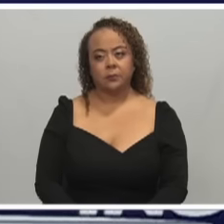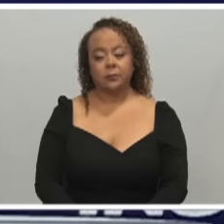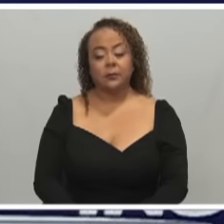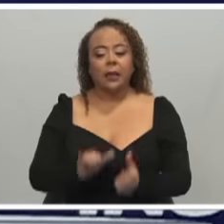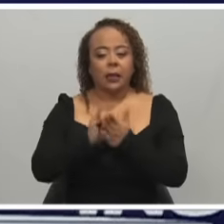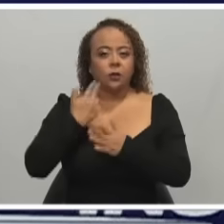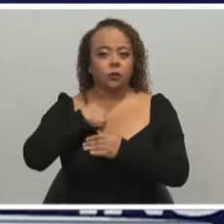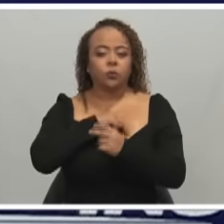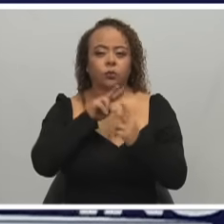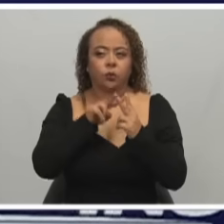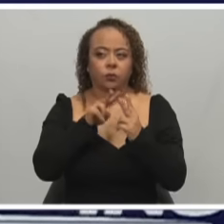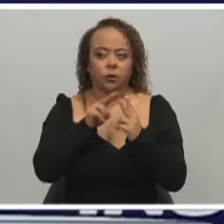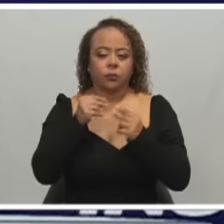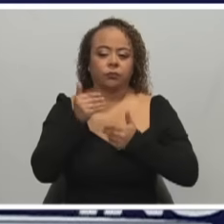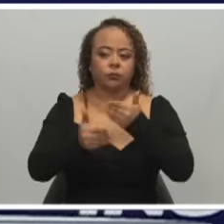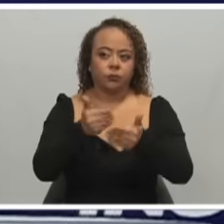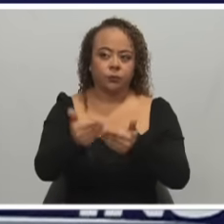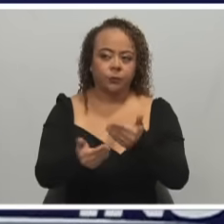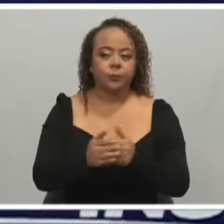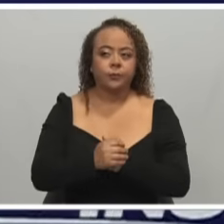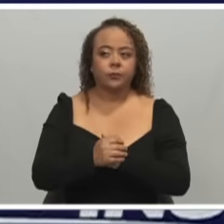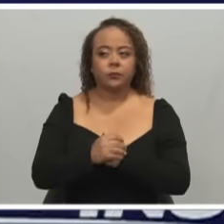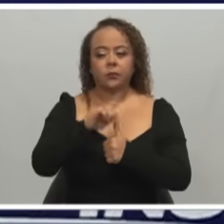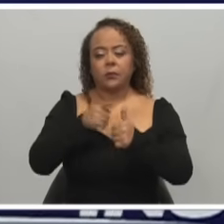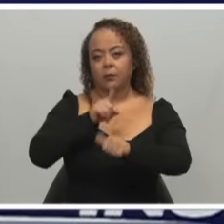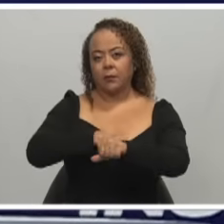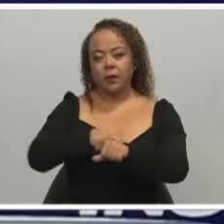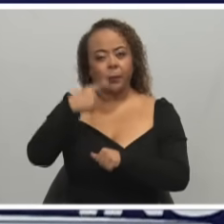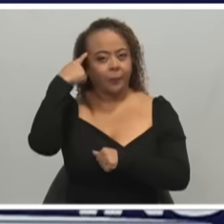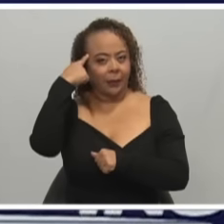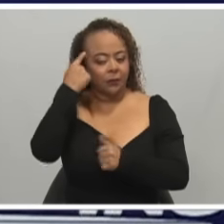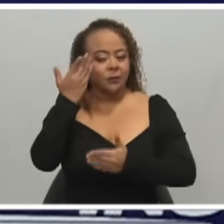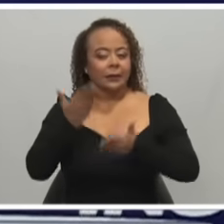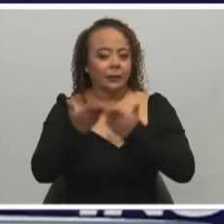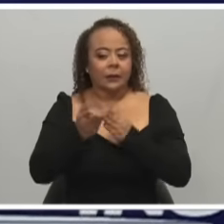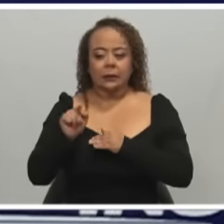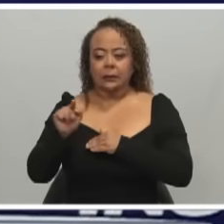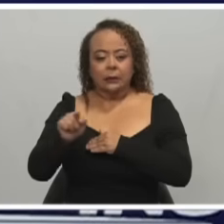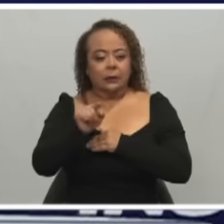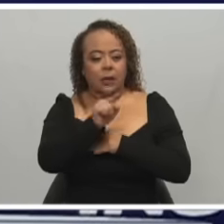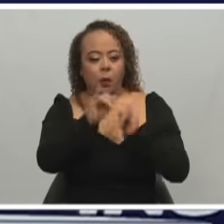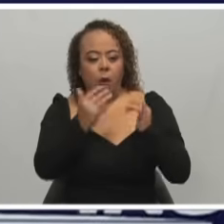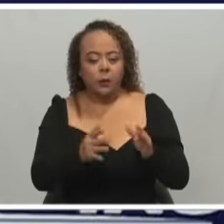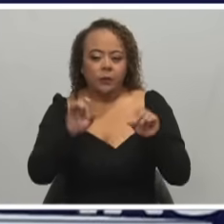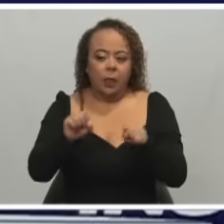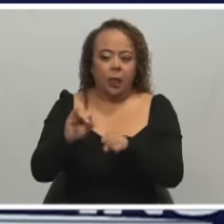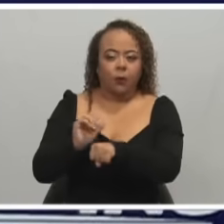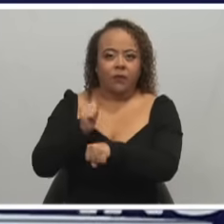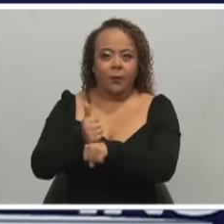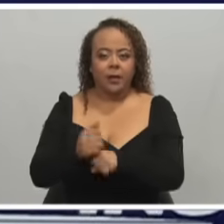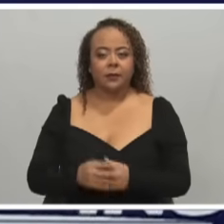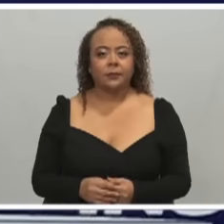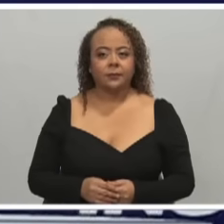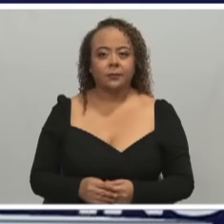conociendo entonces de primera mano uno piensa que a lo mejor determinados jugadores pueden jugar o conformar